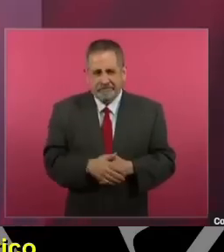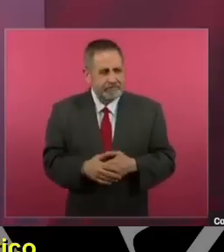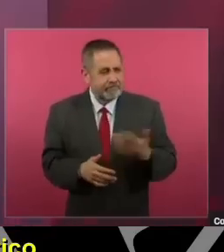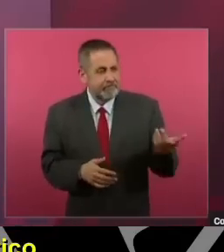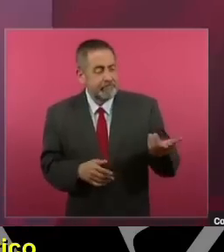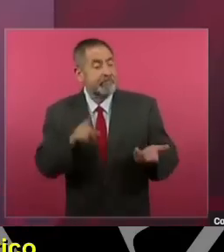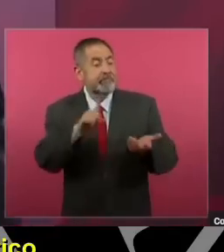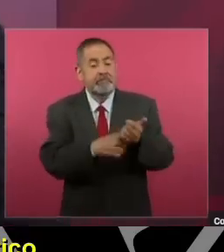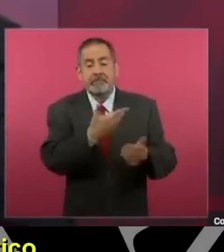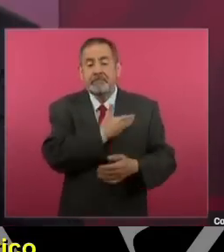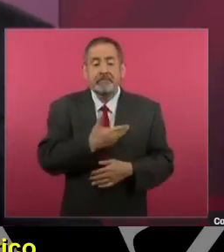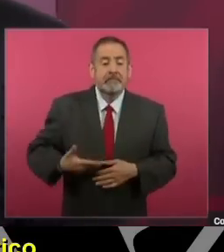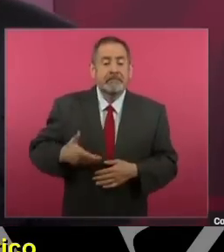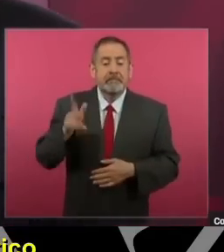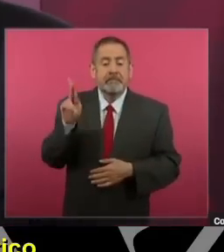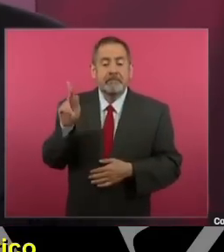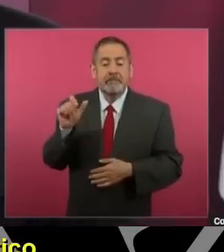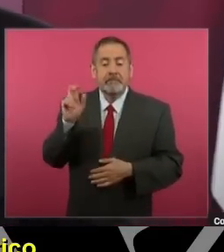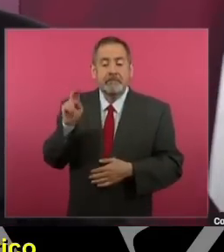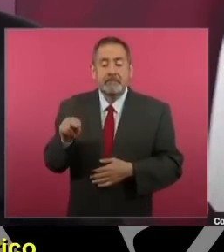presidente del pan